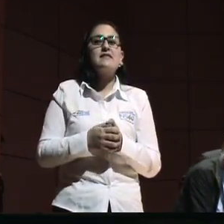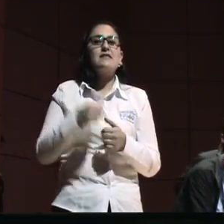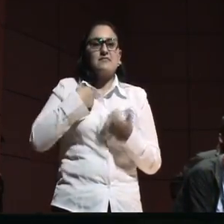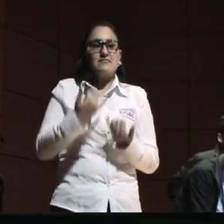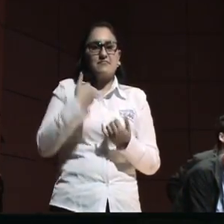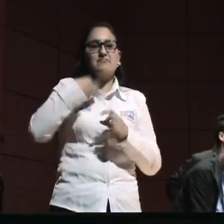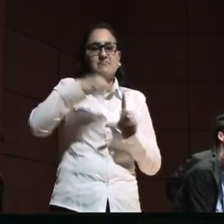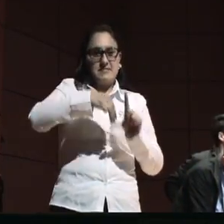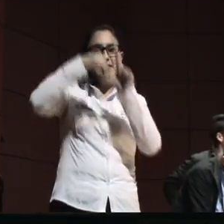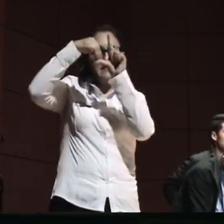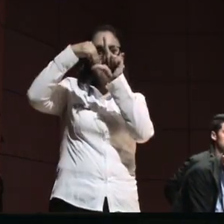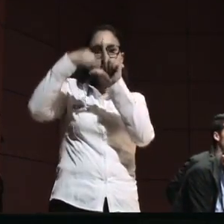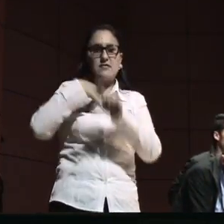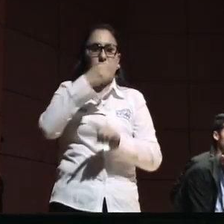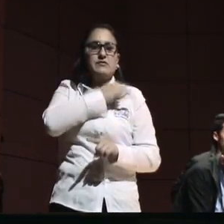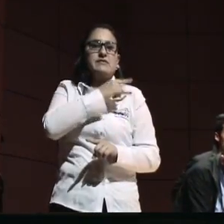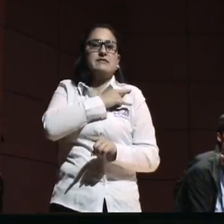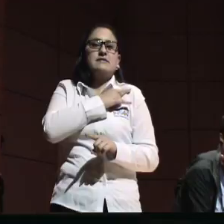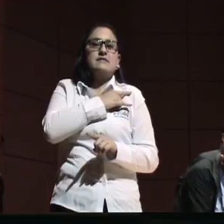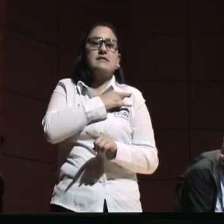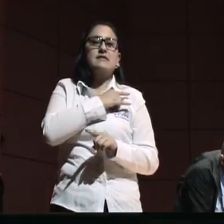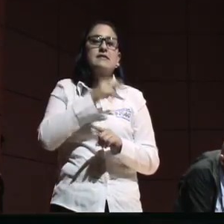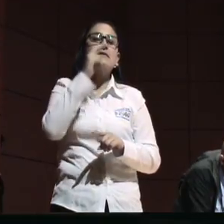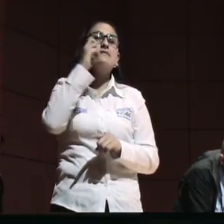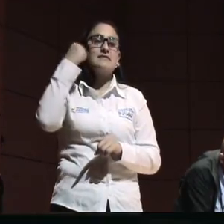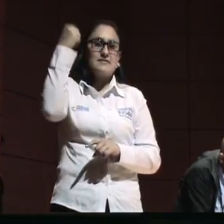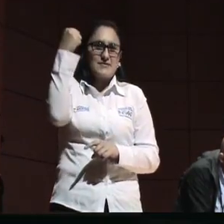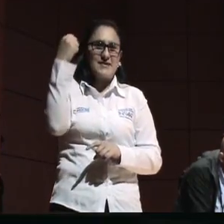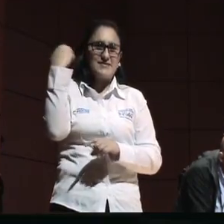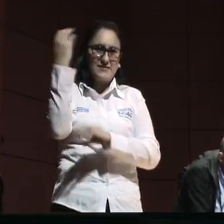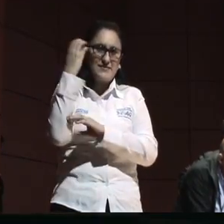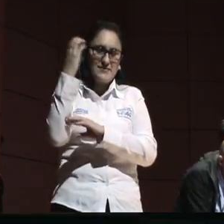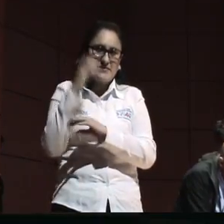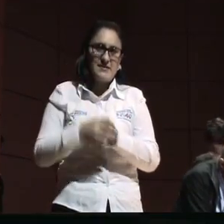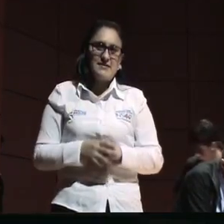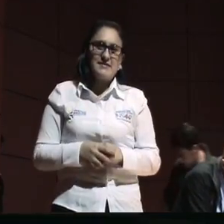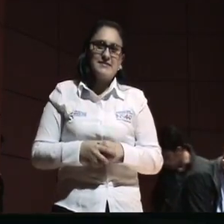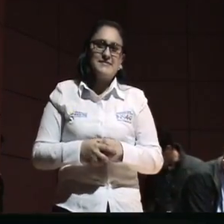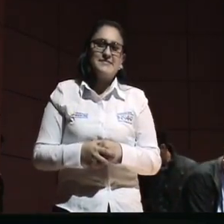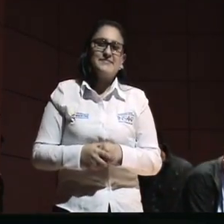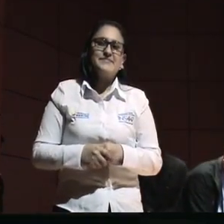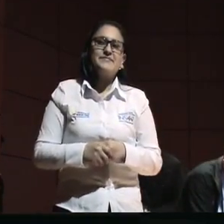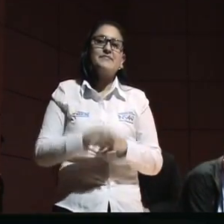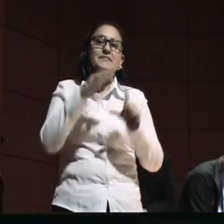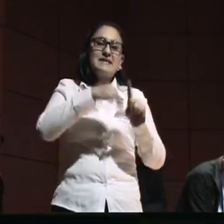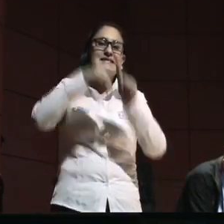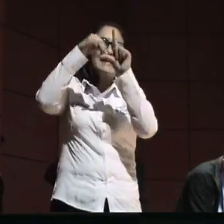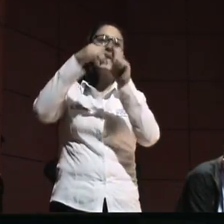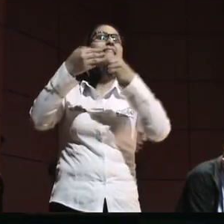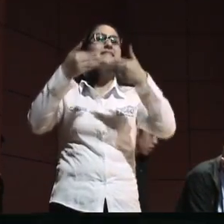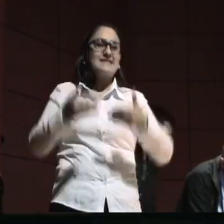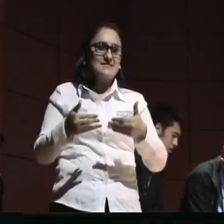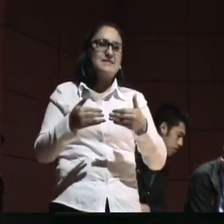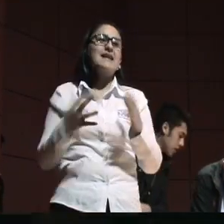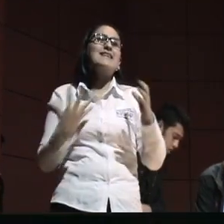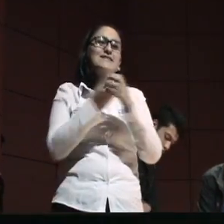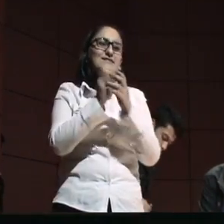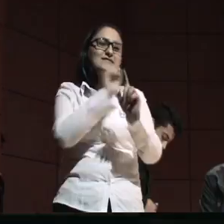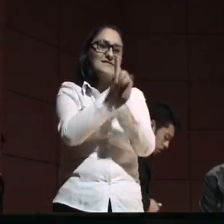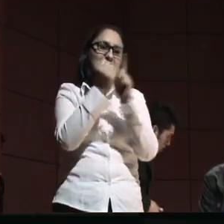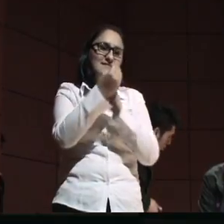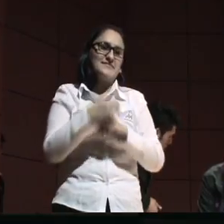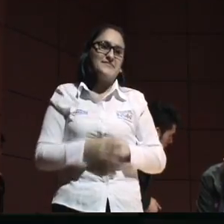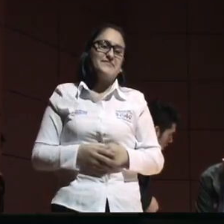soy maestrante de la Universidad Nacional de Colombia en la maestría en discapacidad e inclusión social.